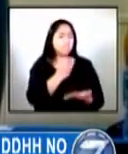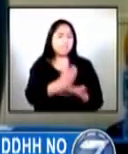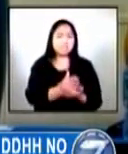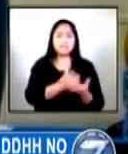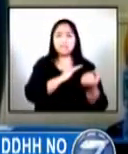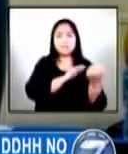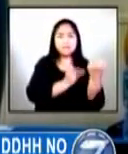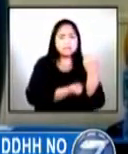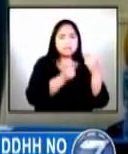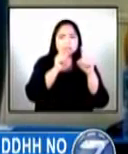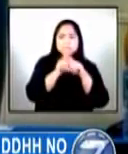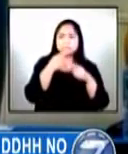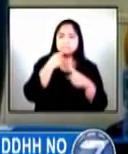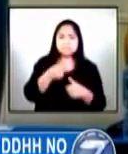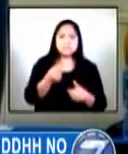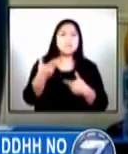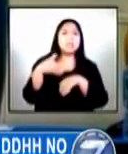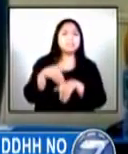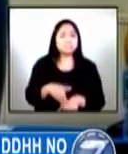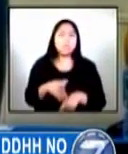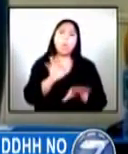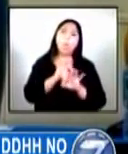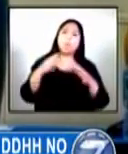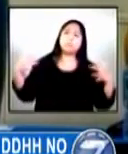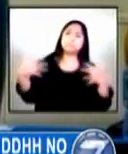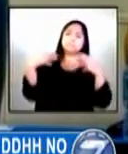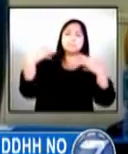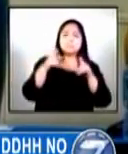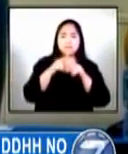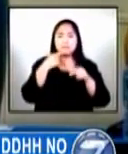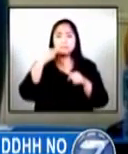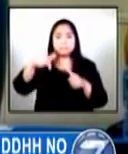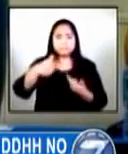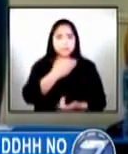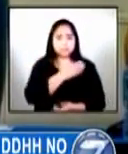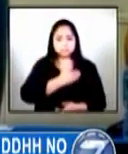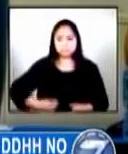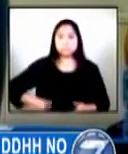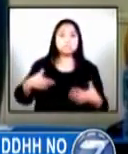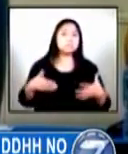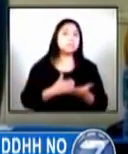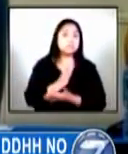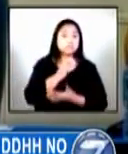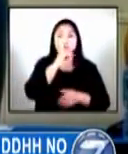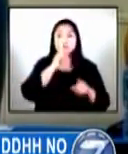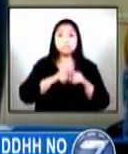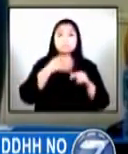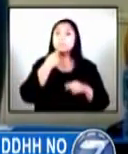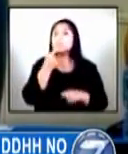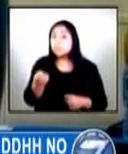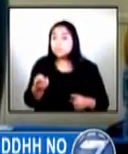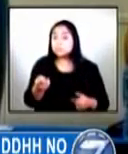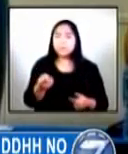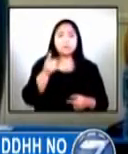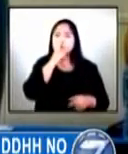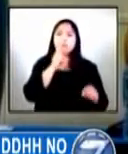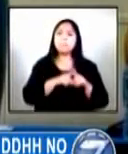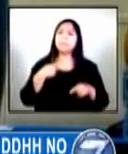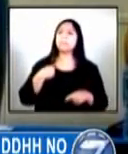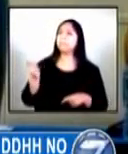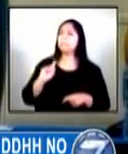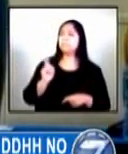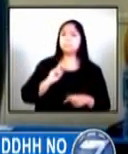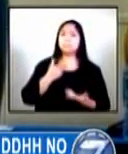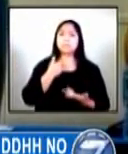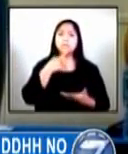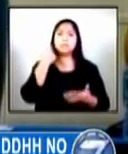que socave o contrarie el Estado de Derecho tal y como lo indica. Tampoco existe una infracción sistemática